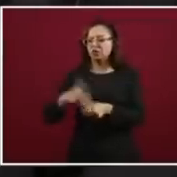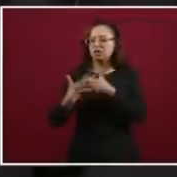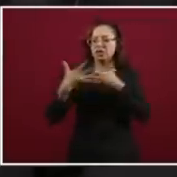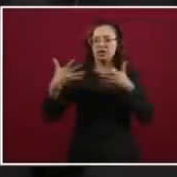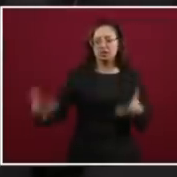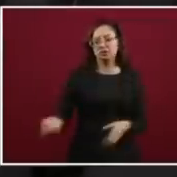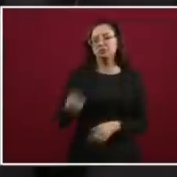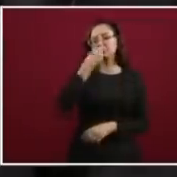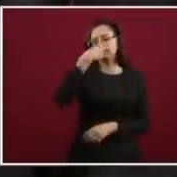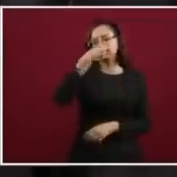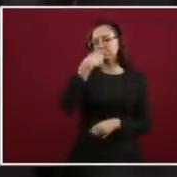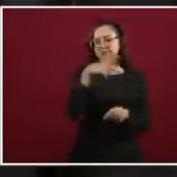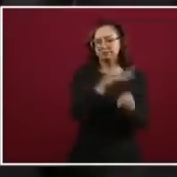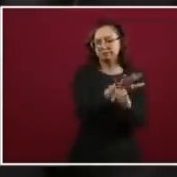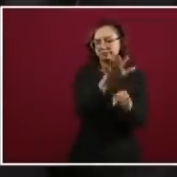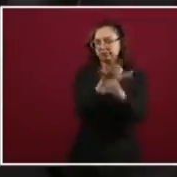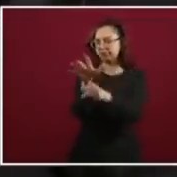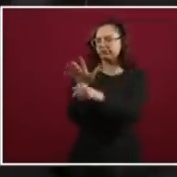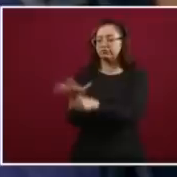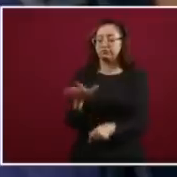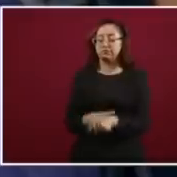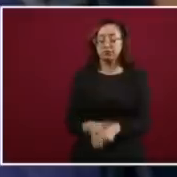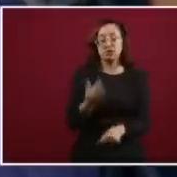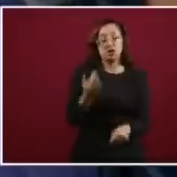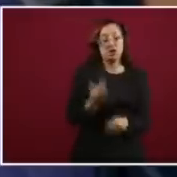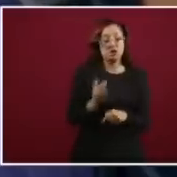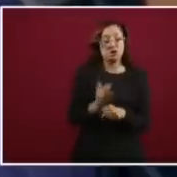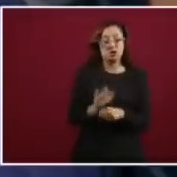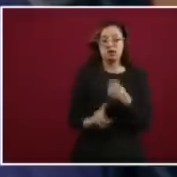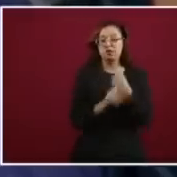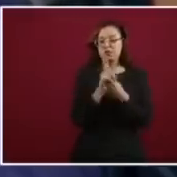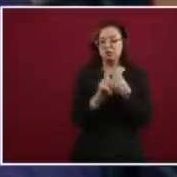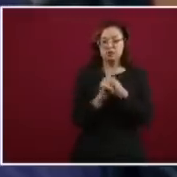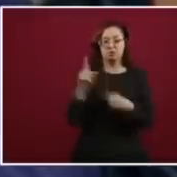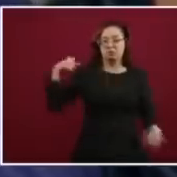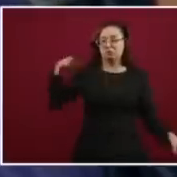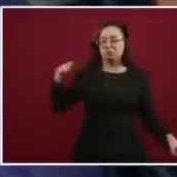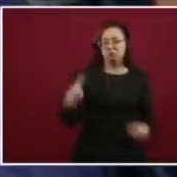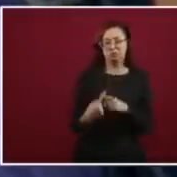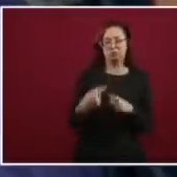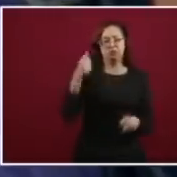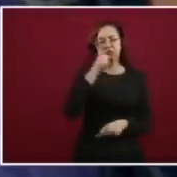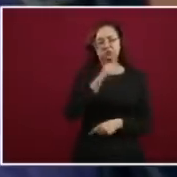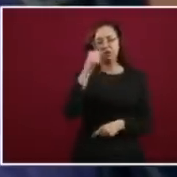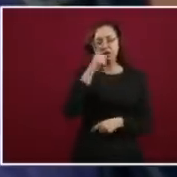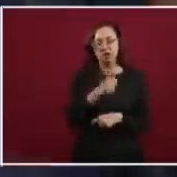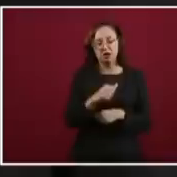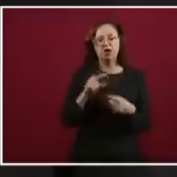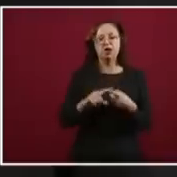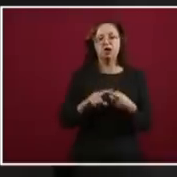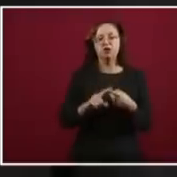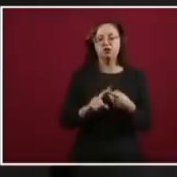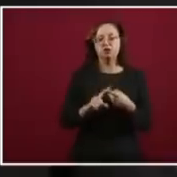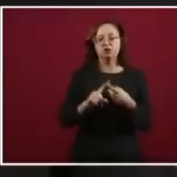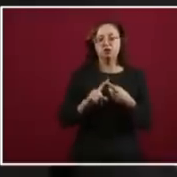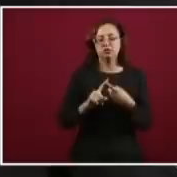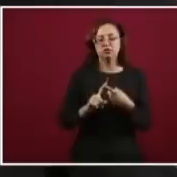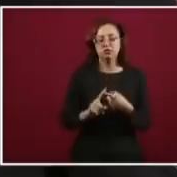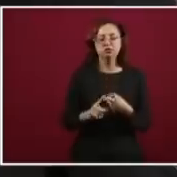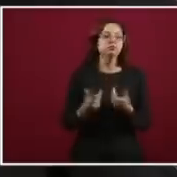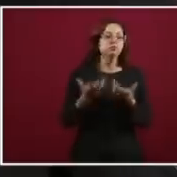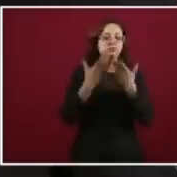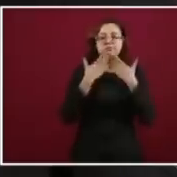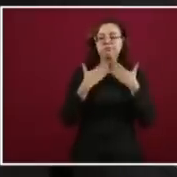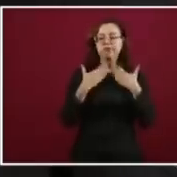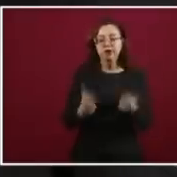porque ese es un problema la falta de medicamentos también aunado a la falta de